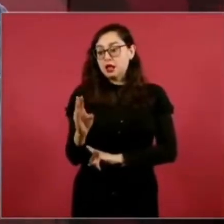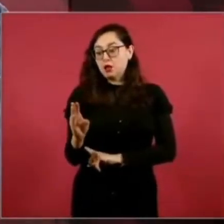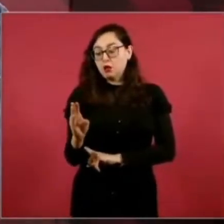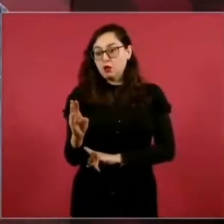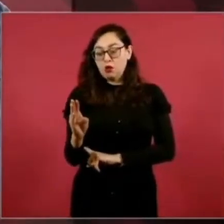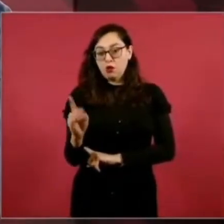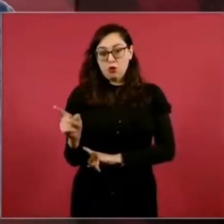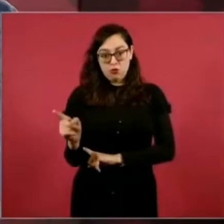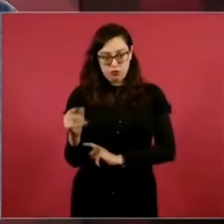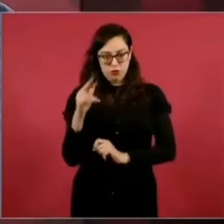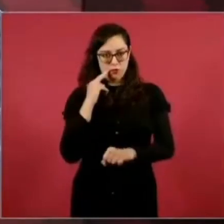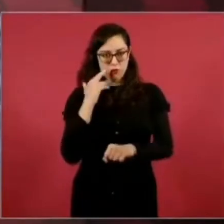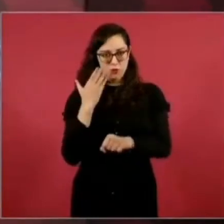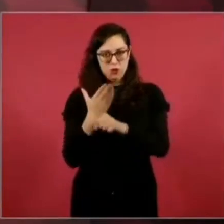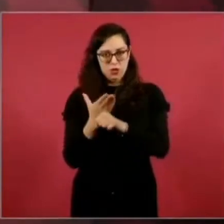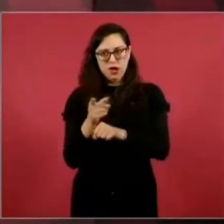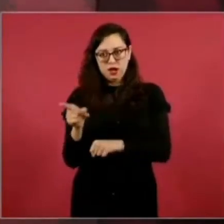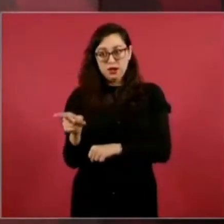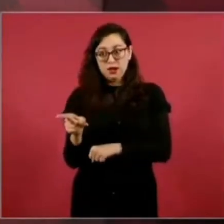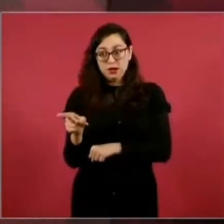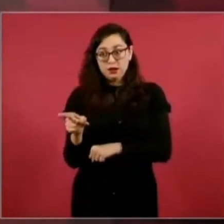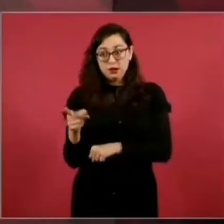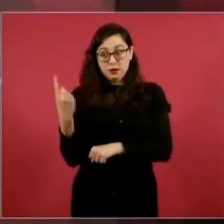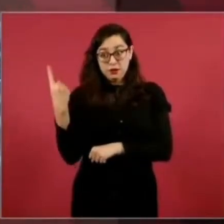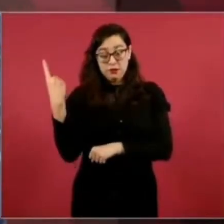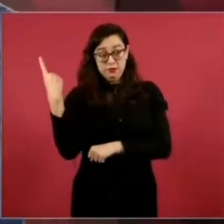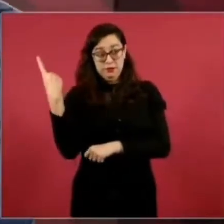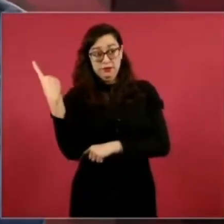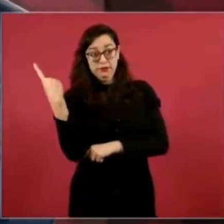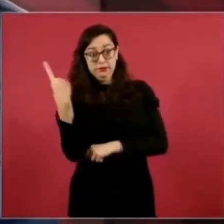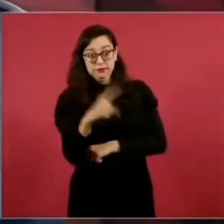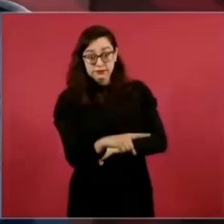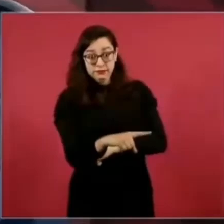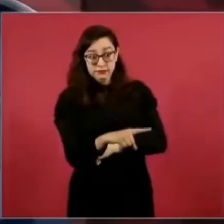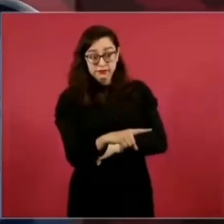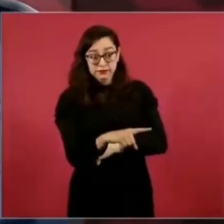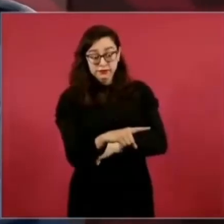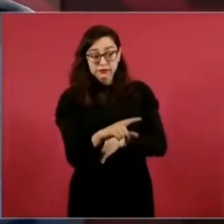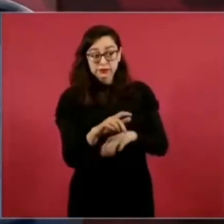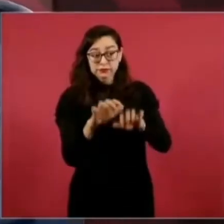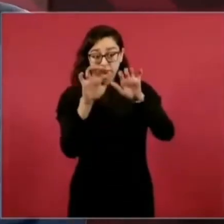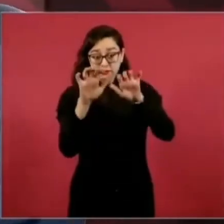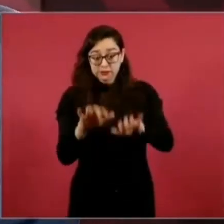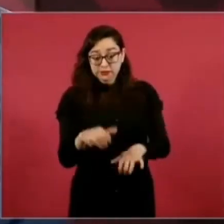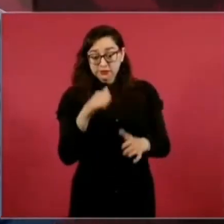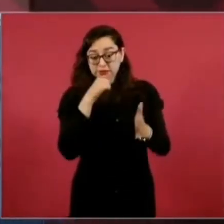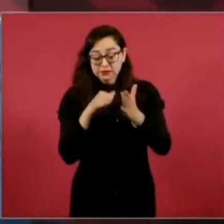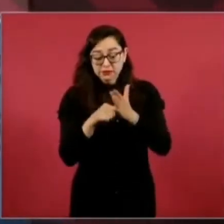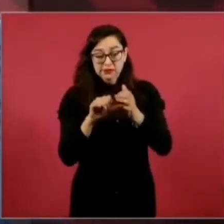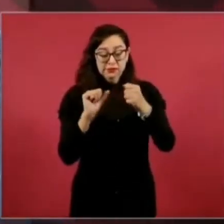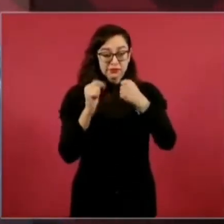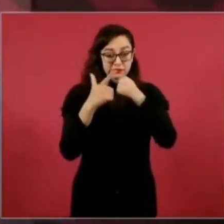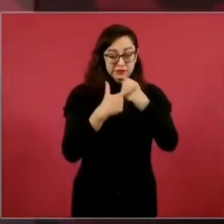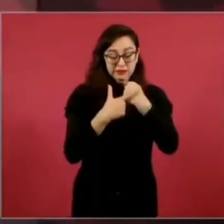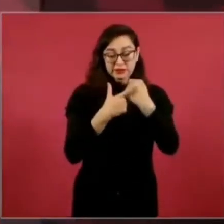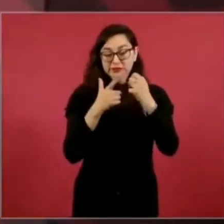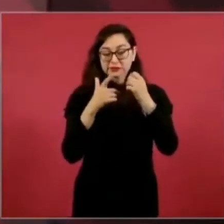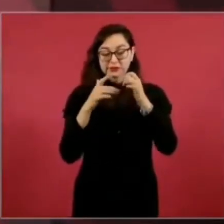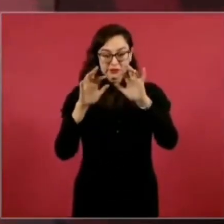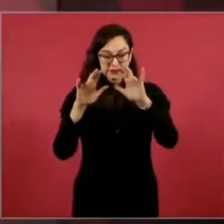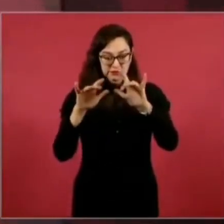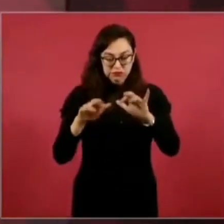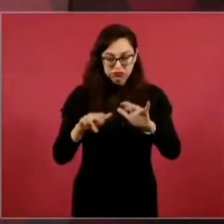este a mandar un memorándum Sí